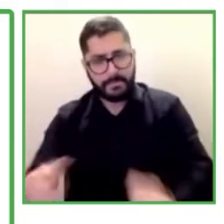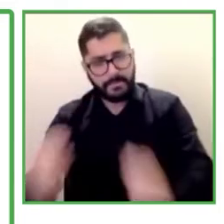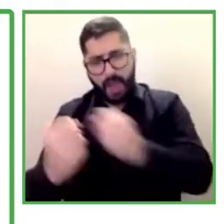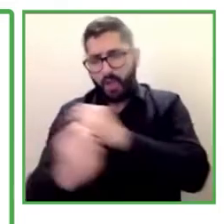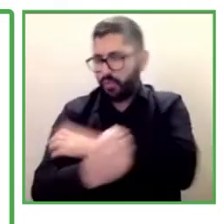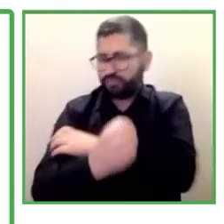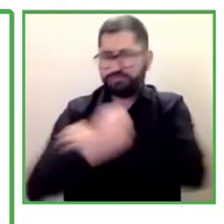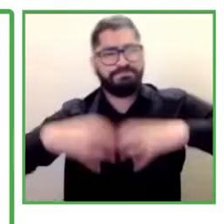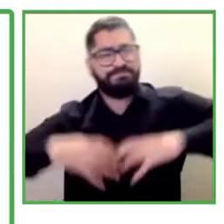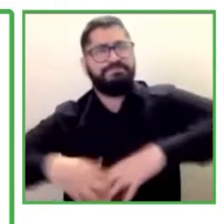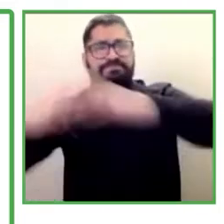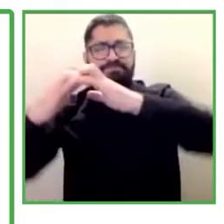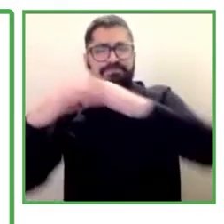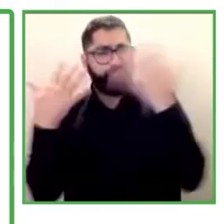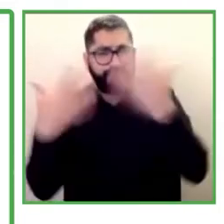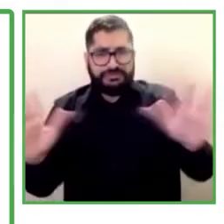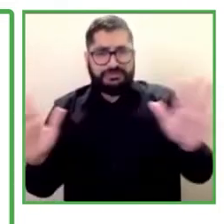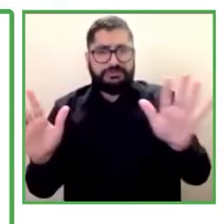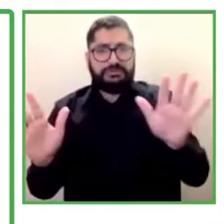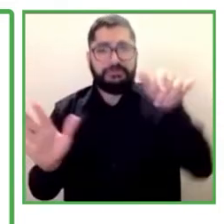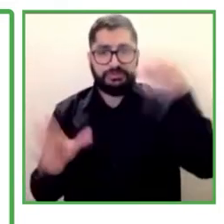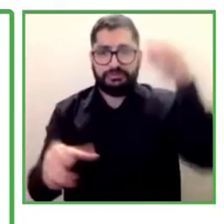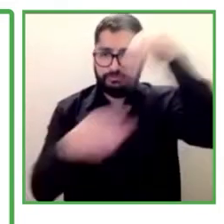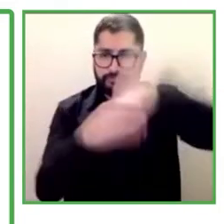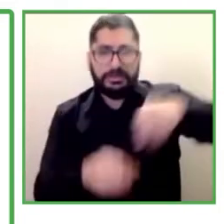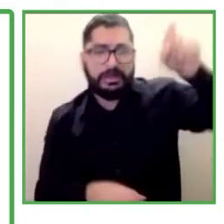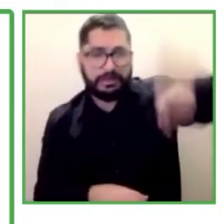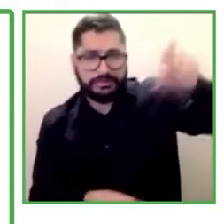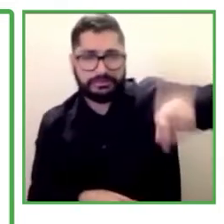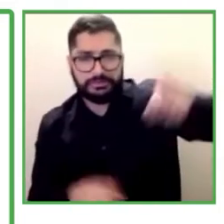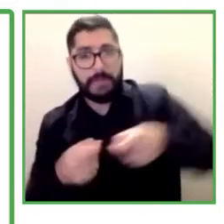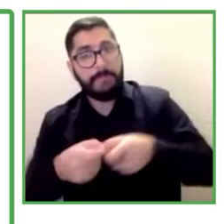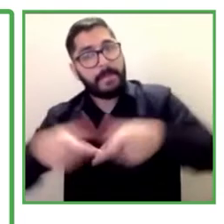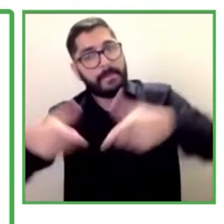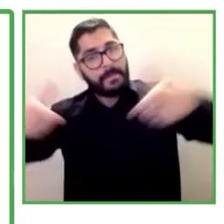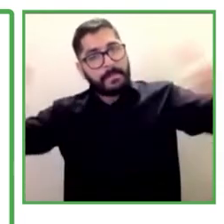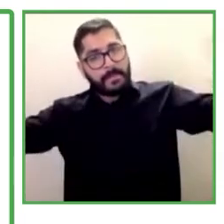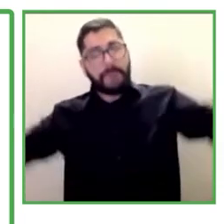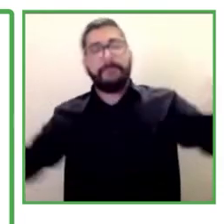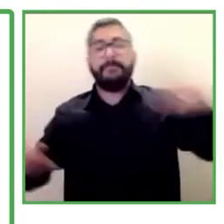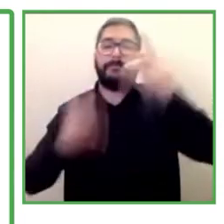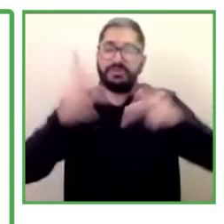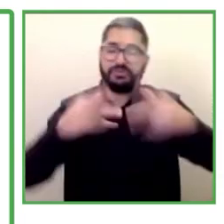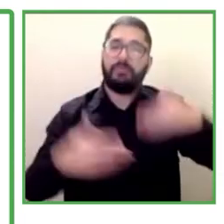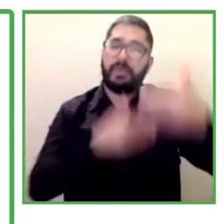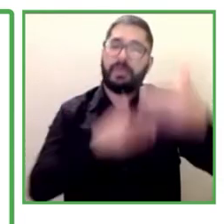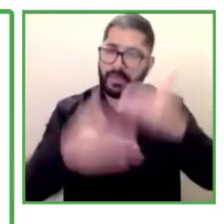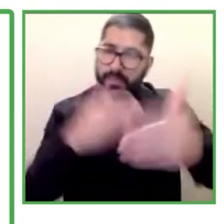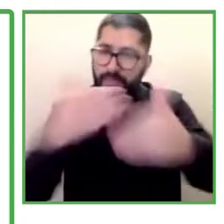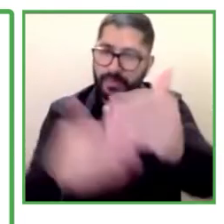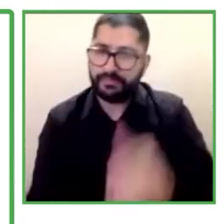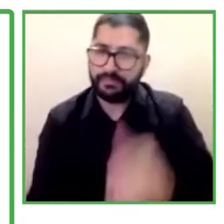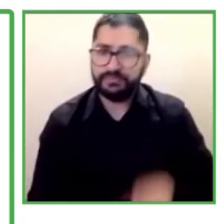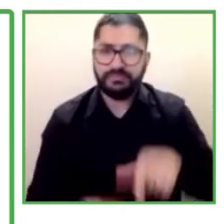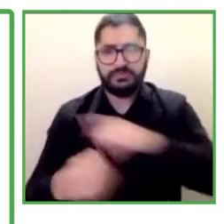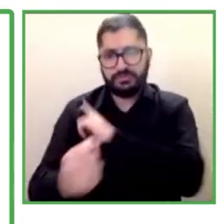necesidad de ampliar los procesos de fortalecimiento técnico de las organizaciones y los líderes de personas con